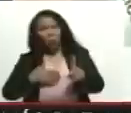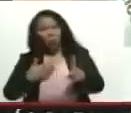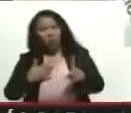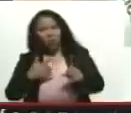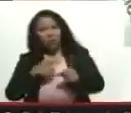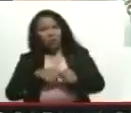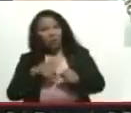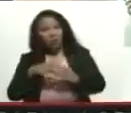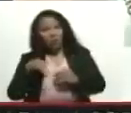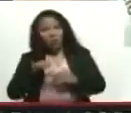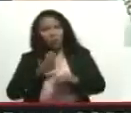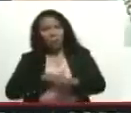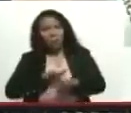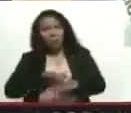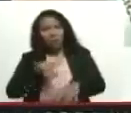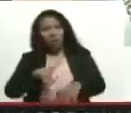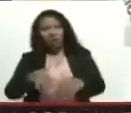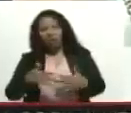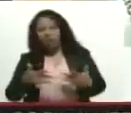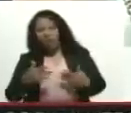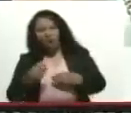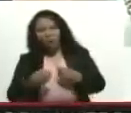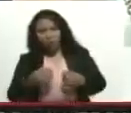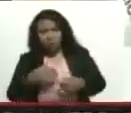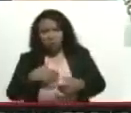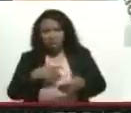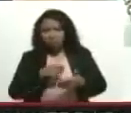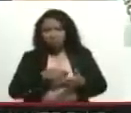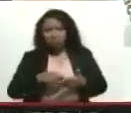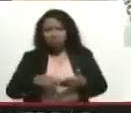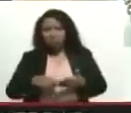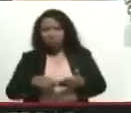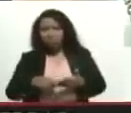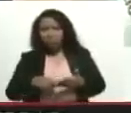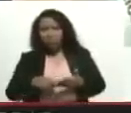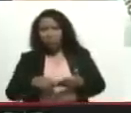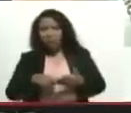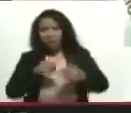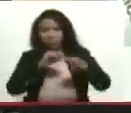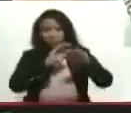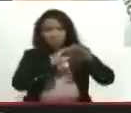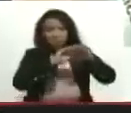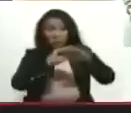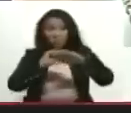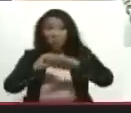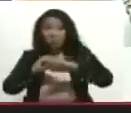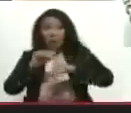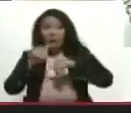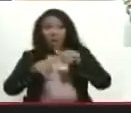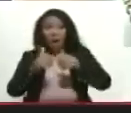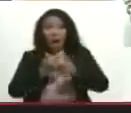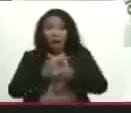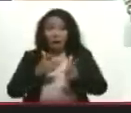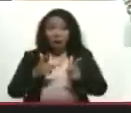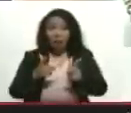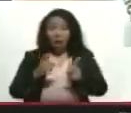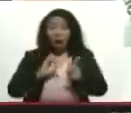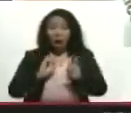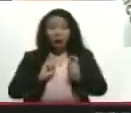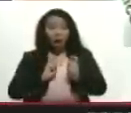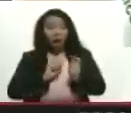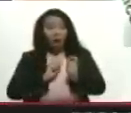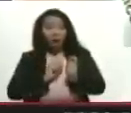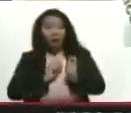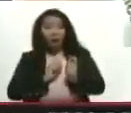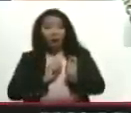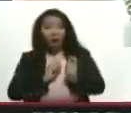esto que yo he narrado acá? Se puede escribir que es una convocatoria a elecciones libres, a debates en